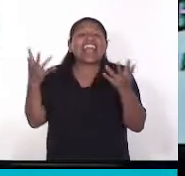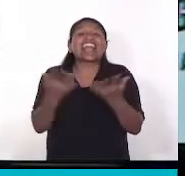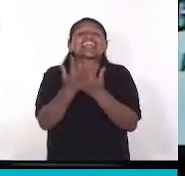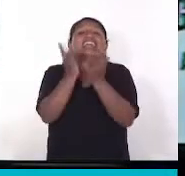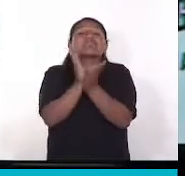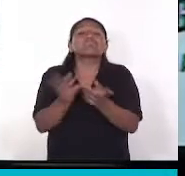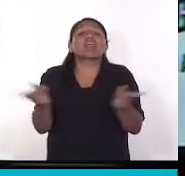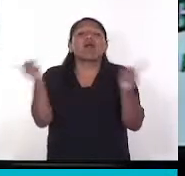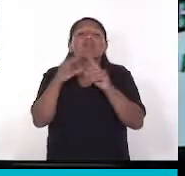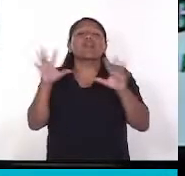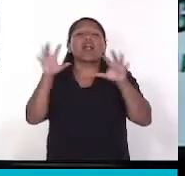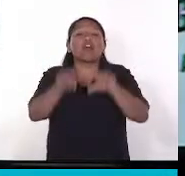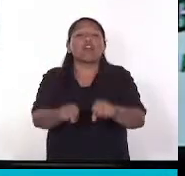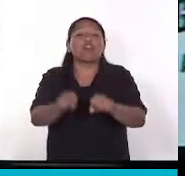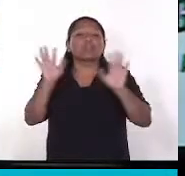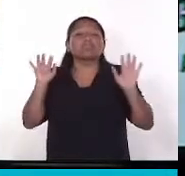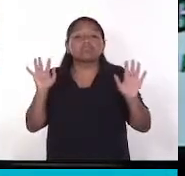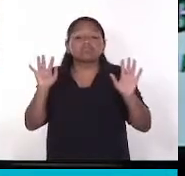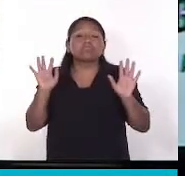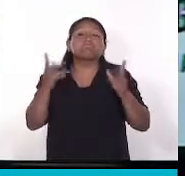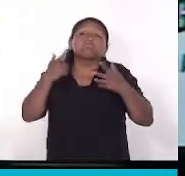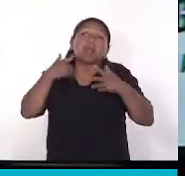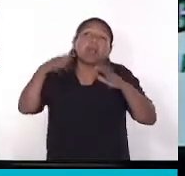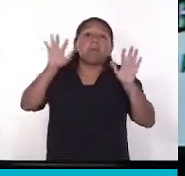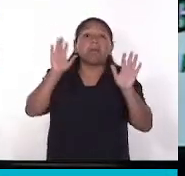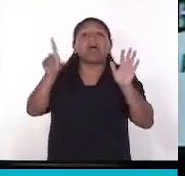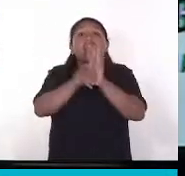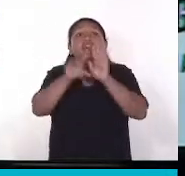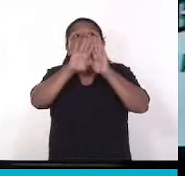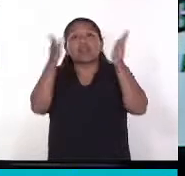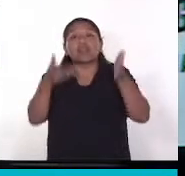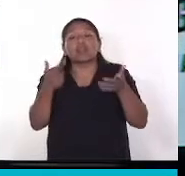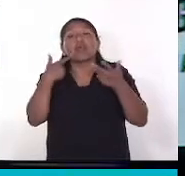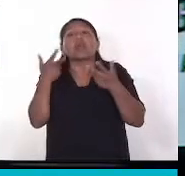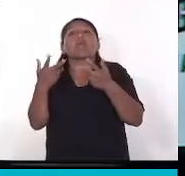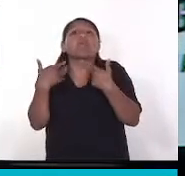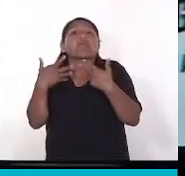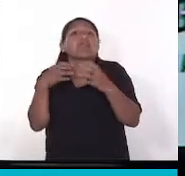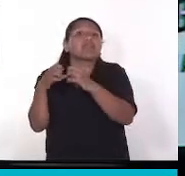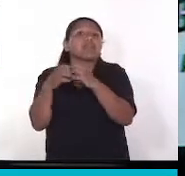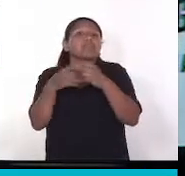la colonia. Y por ahí, entonces, la legislatura bonaerense lo puede discutir.